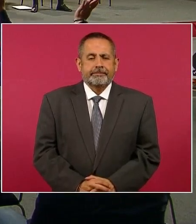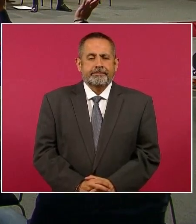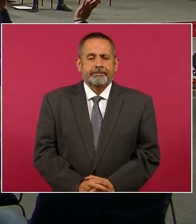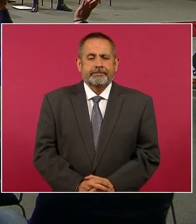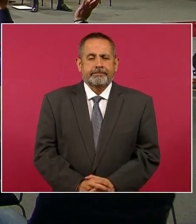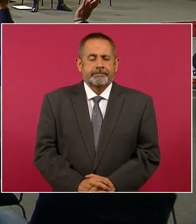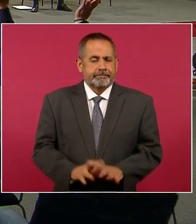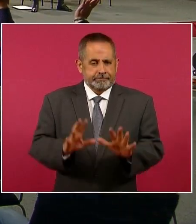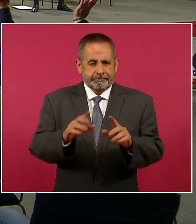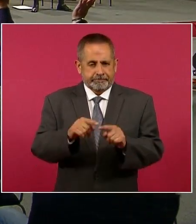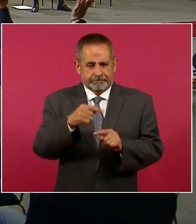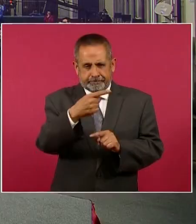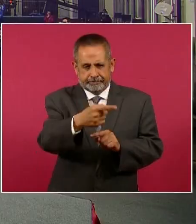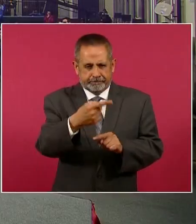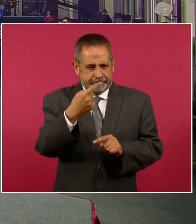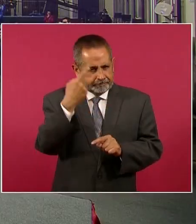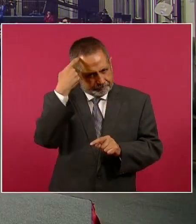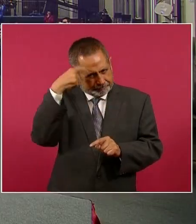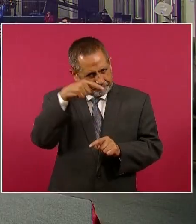No, vámonos aquí.